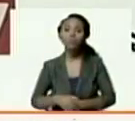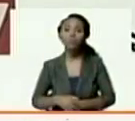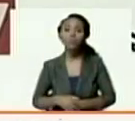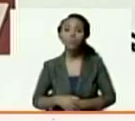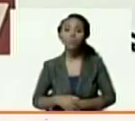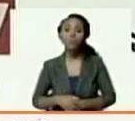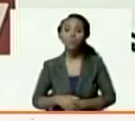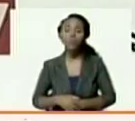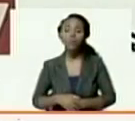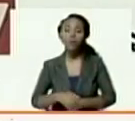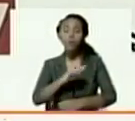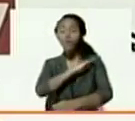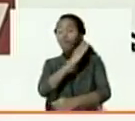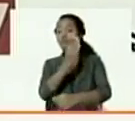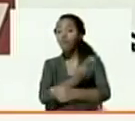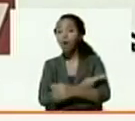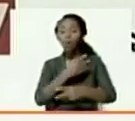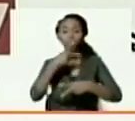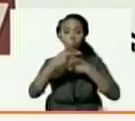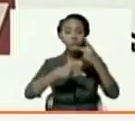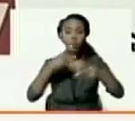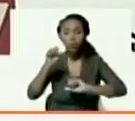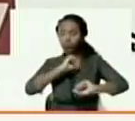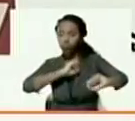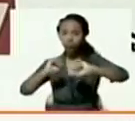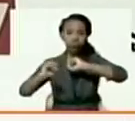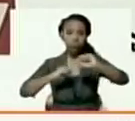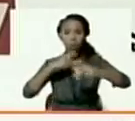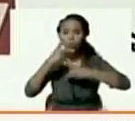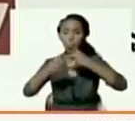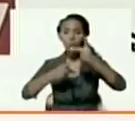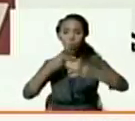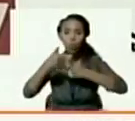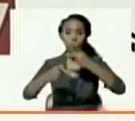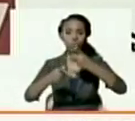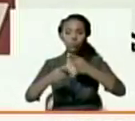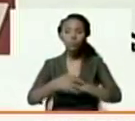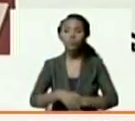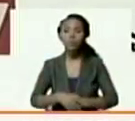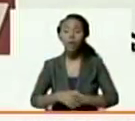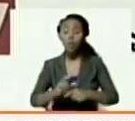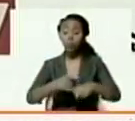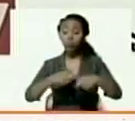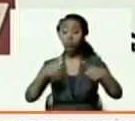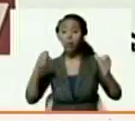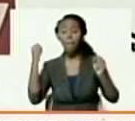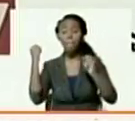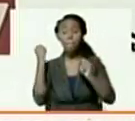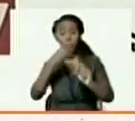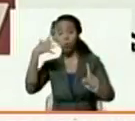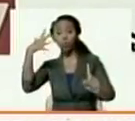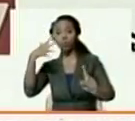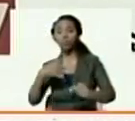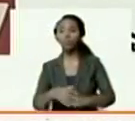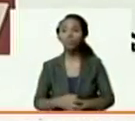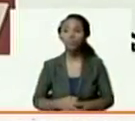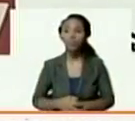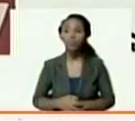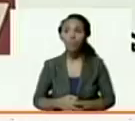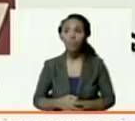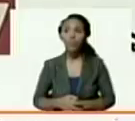Venezuela, la fuerza política, el movimiento político de mayor impacto